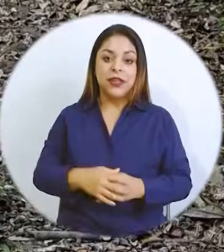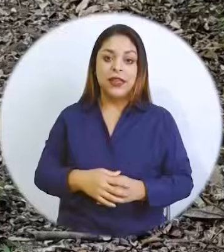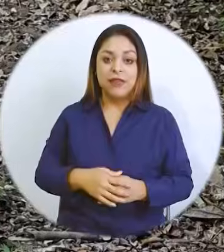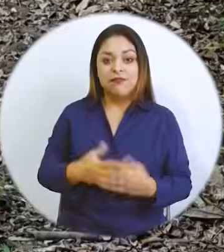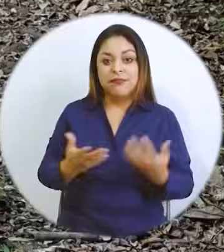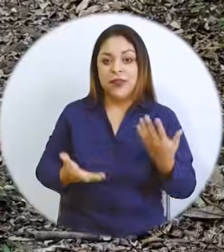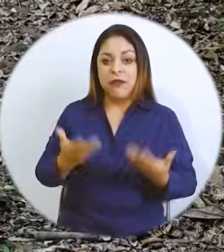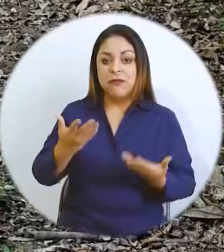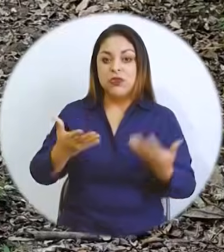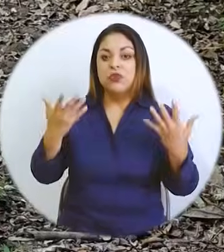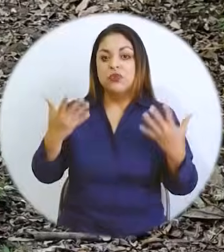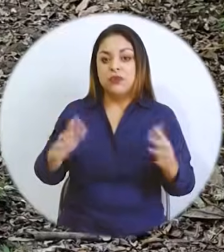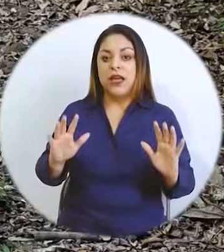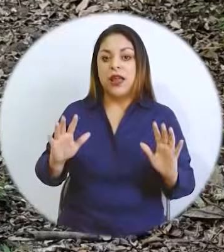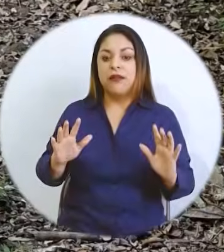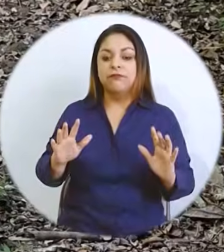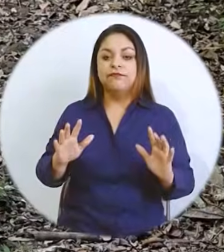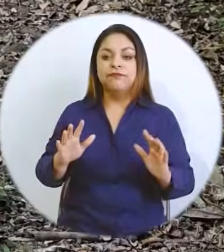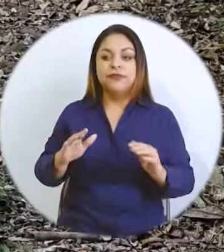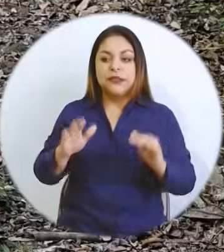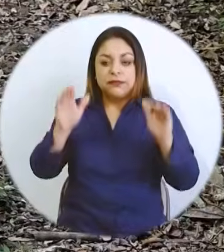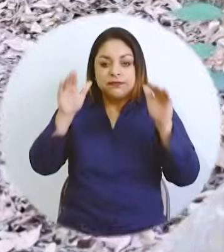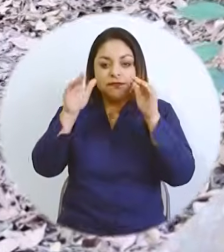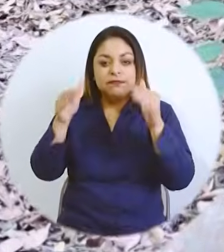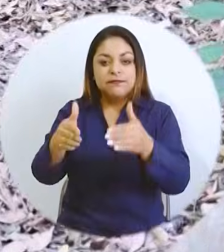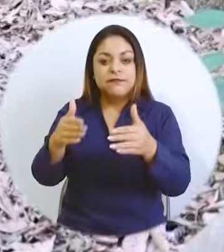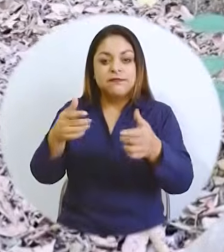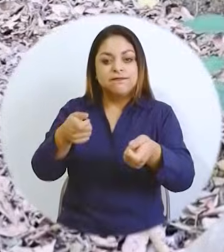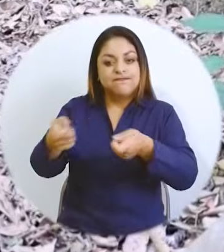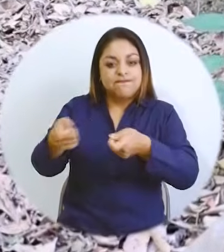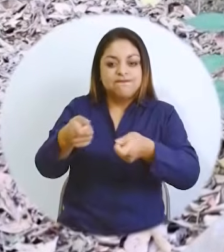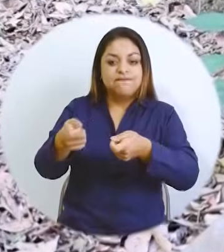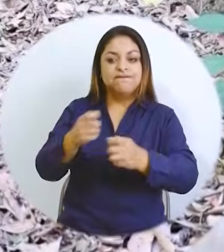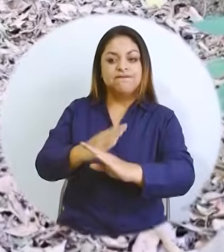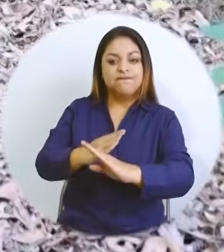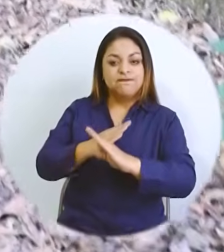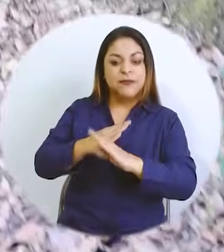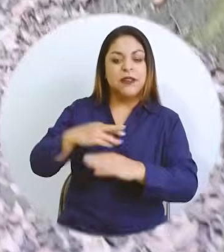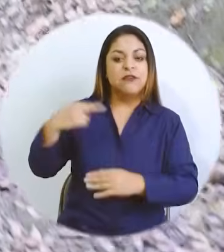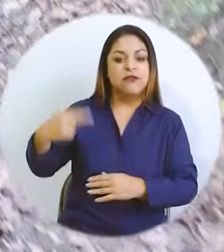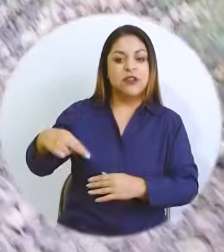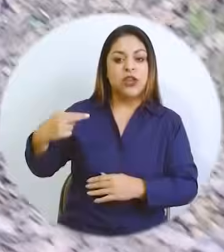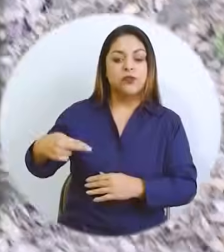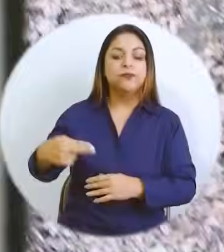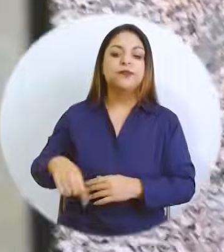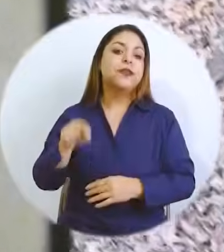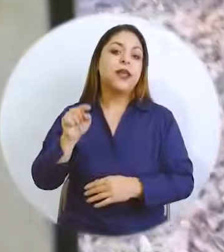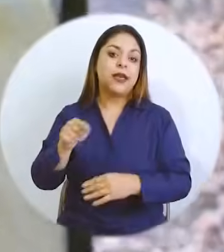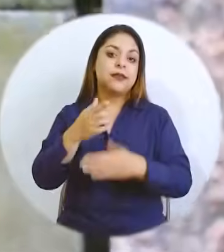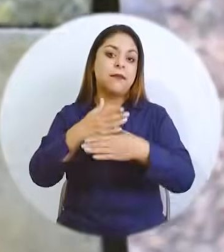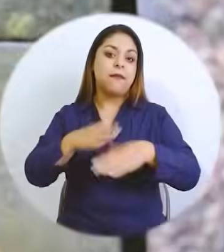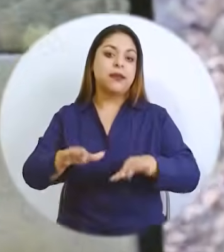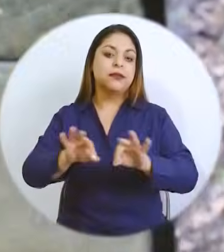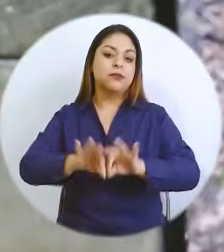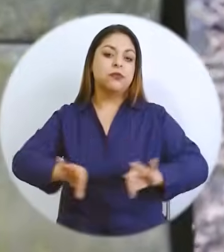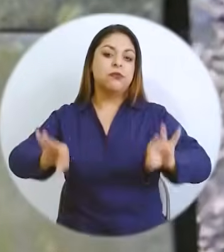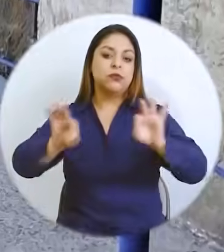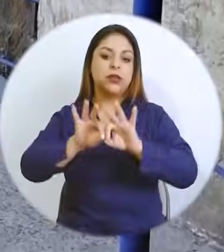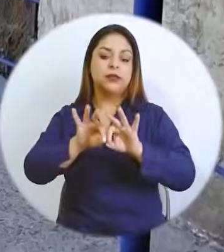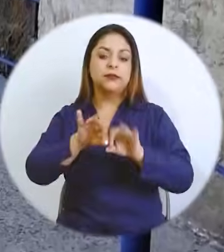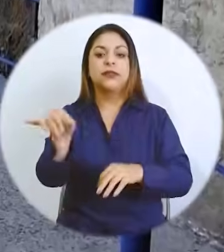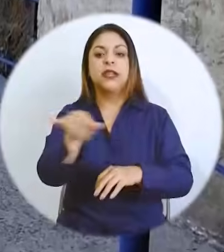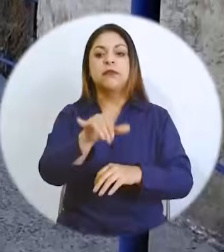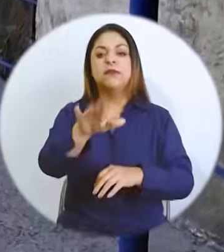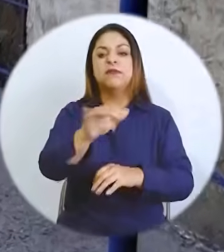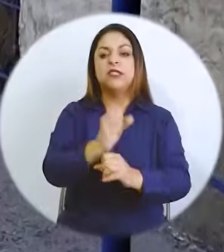pudieron haber abordado de una forma diferente desde la prevención y la gestión del riesgo. Entonces, esa parte es muy importante. También dentro de la seguridad